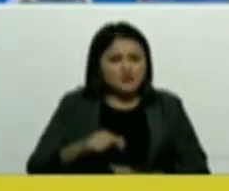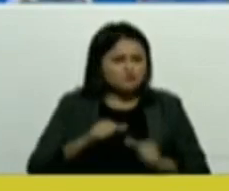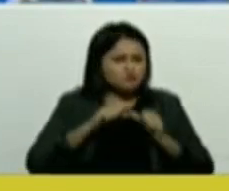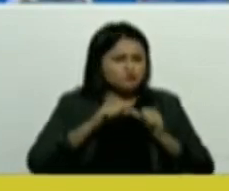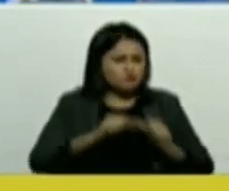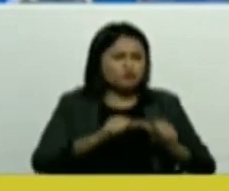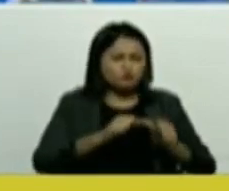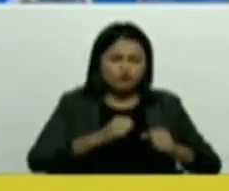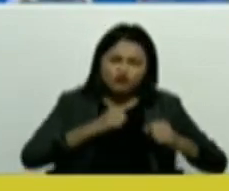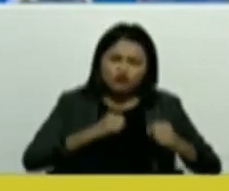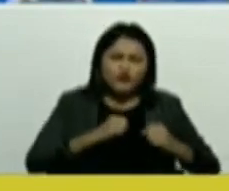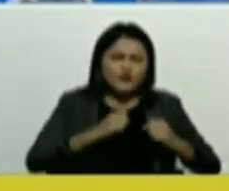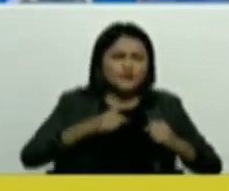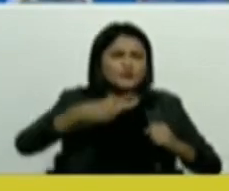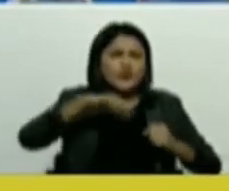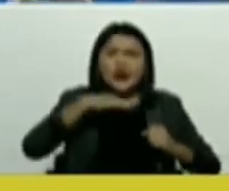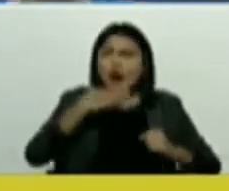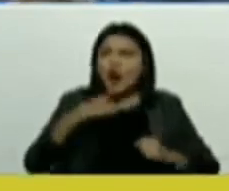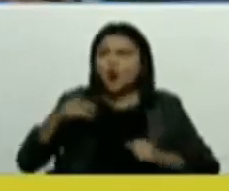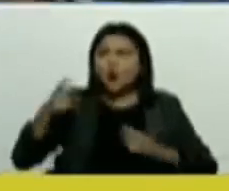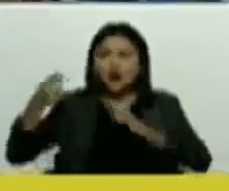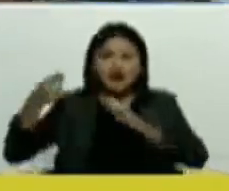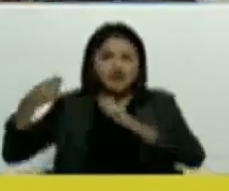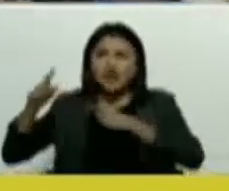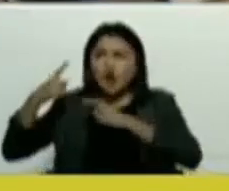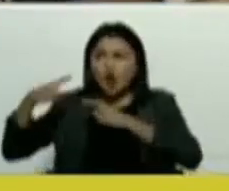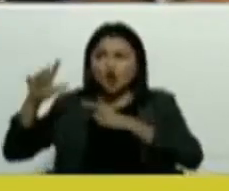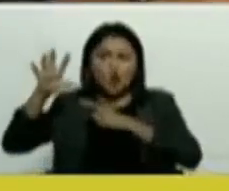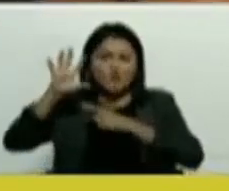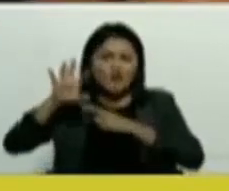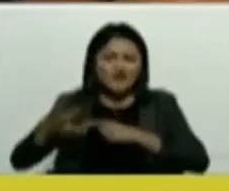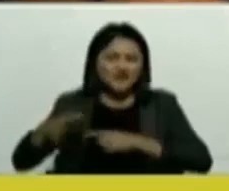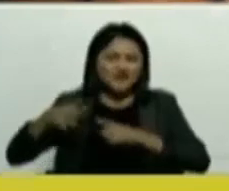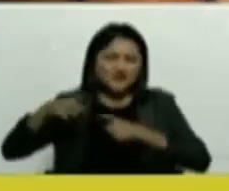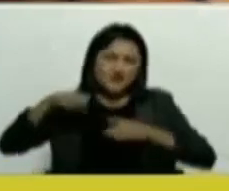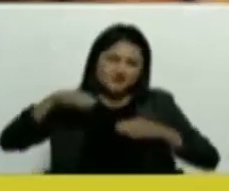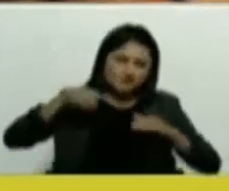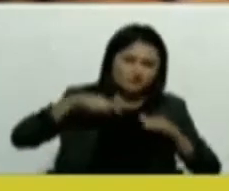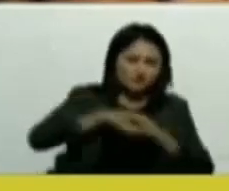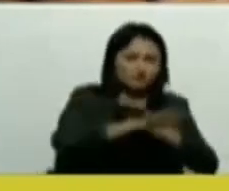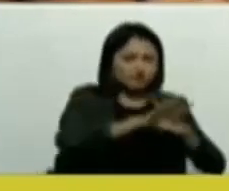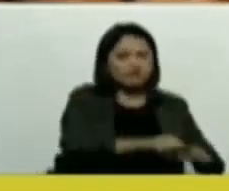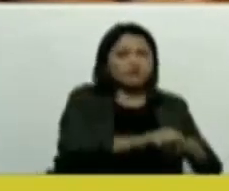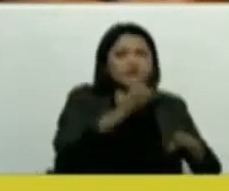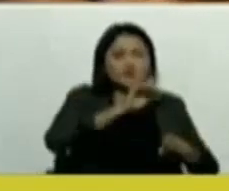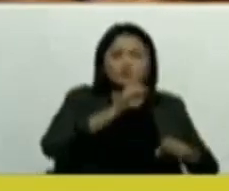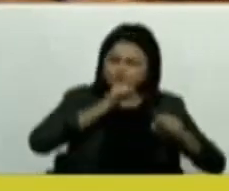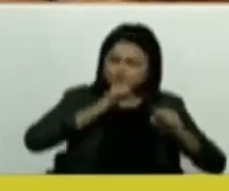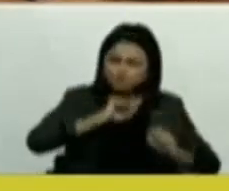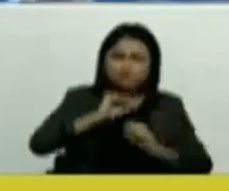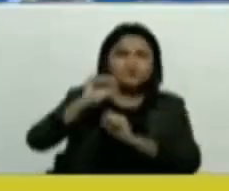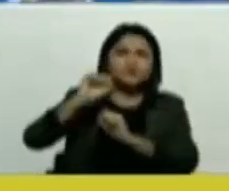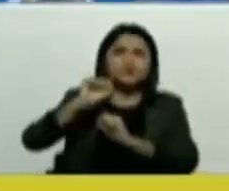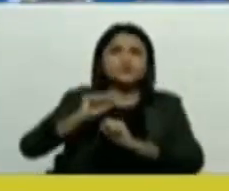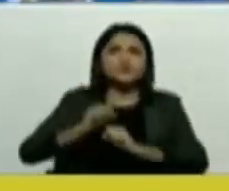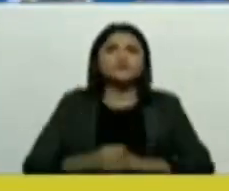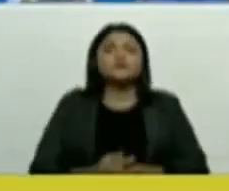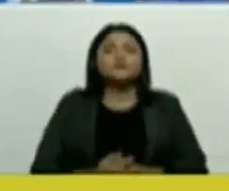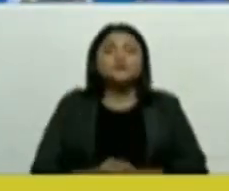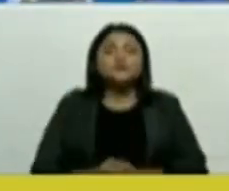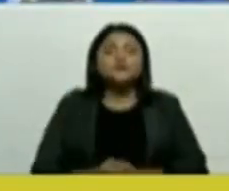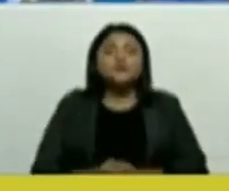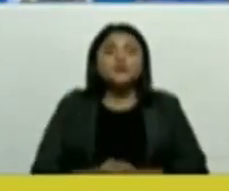y mantenerse firme ante cualquier intento de injerencia o intervención en su país, in the internal affairs of his